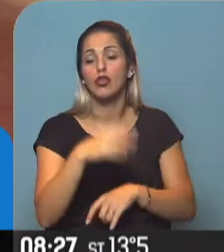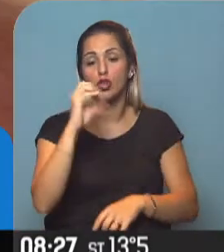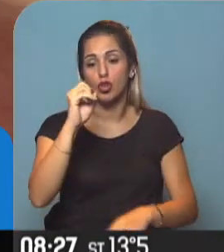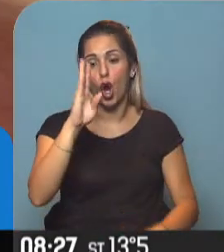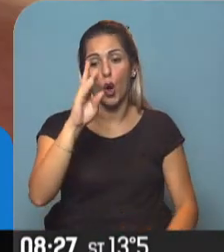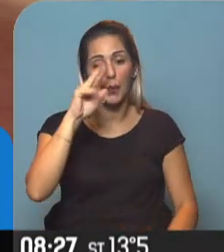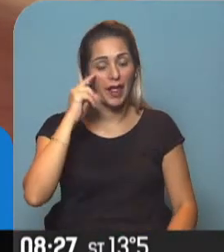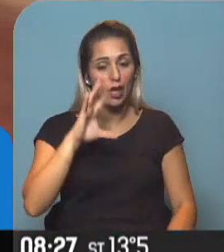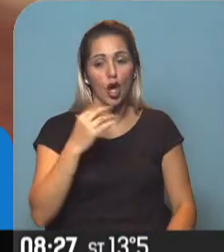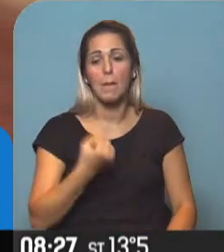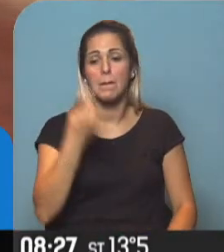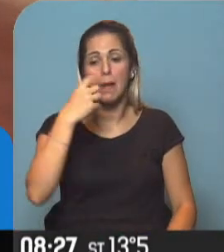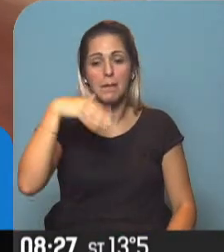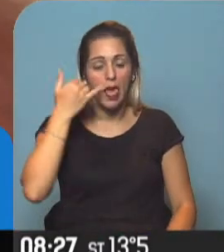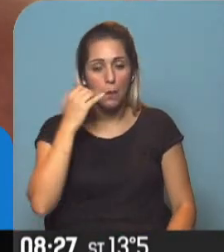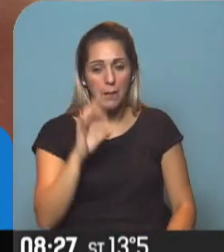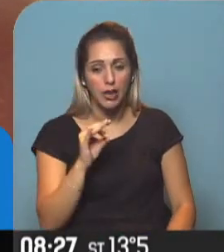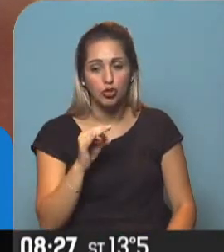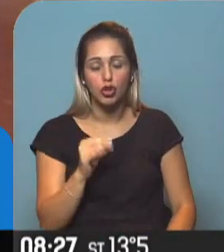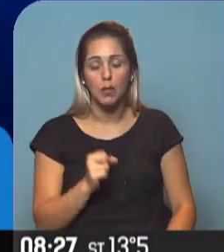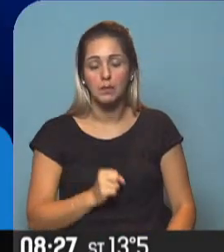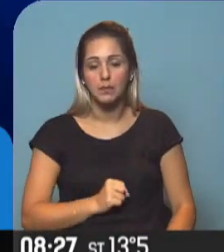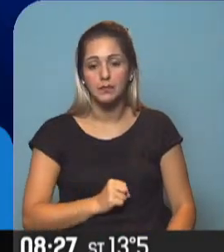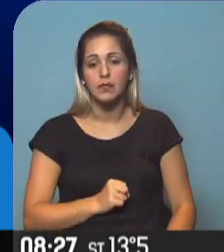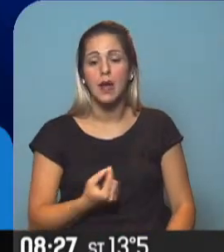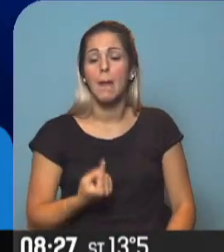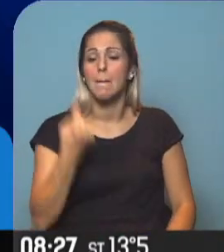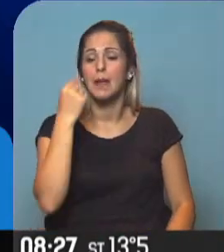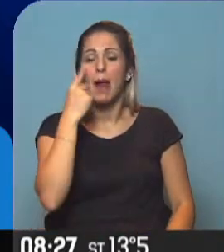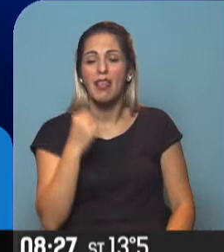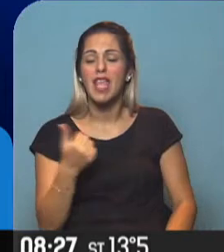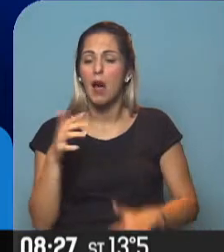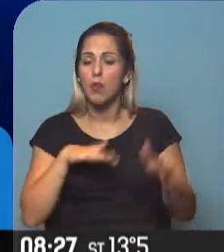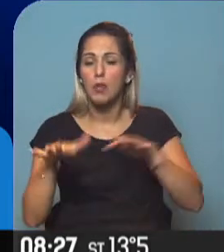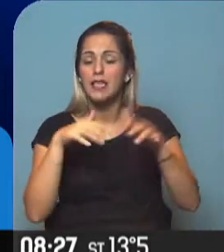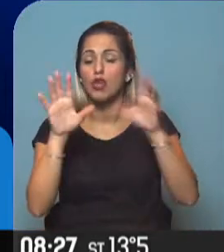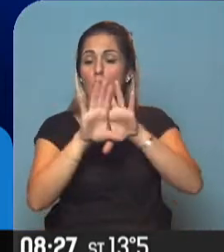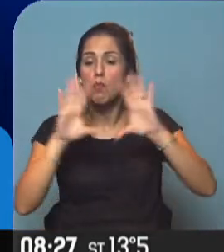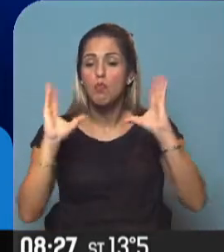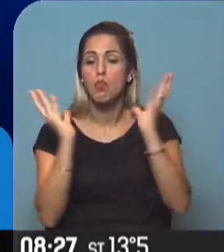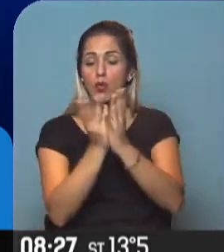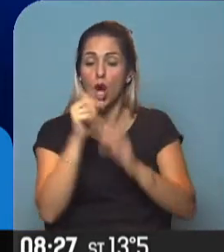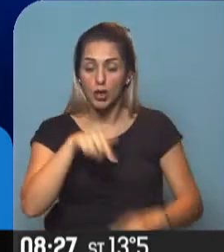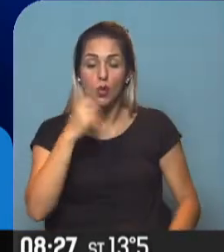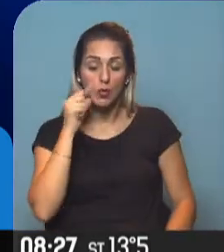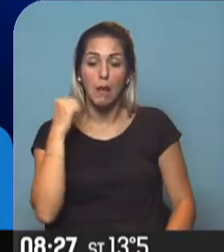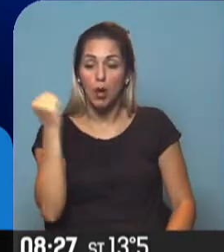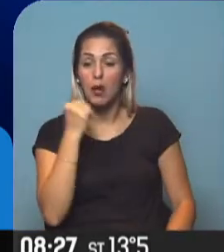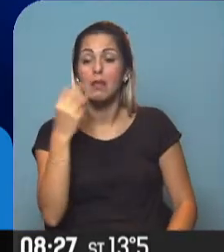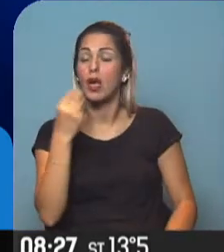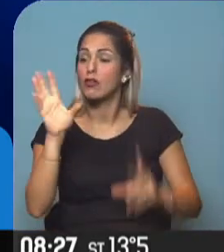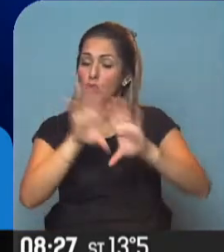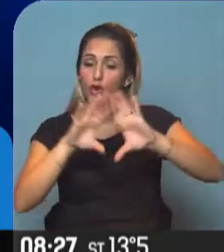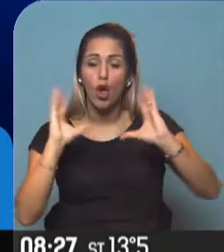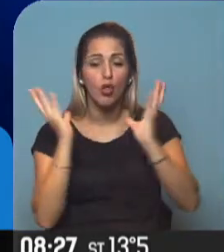el primero de mayo debe ser la primera la primer día de movilización global el primero hoy es un día muy importante porque en todas las partes del